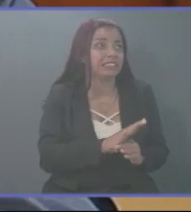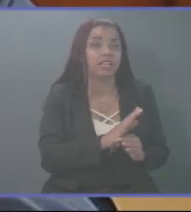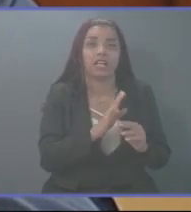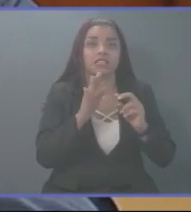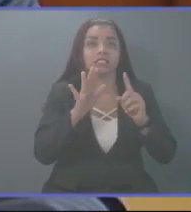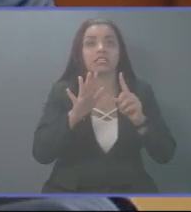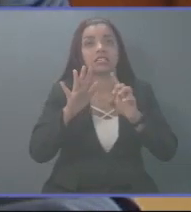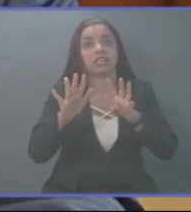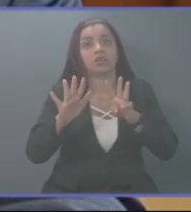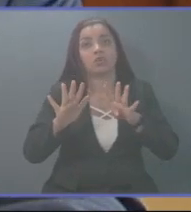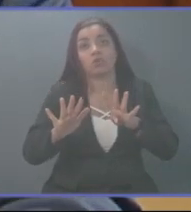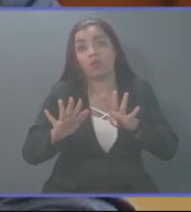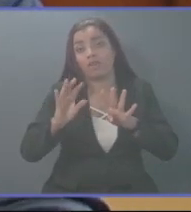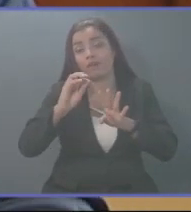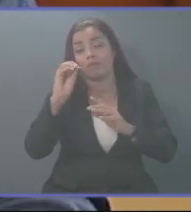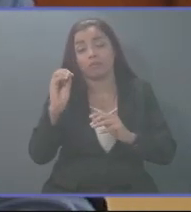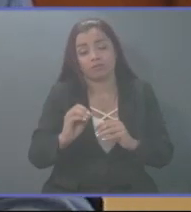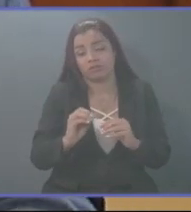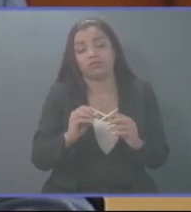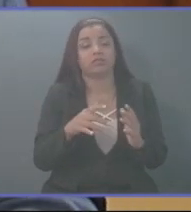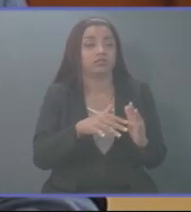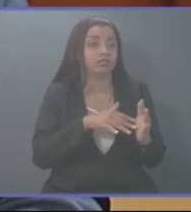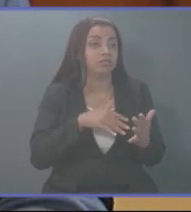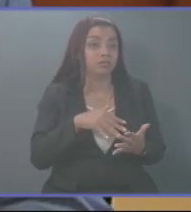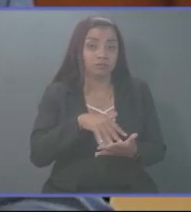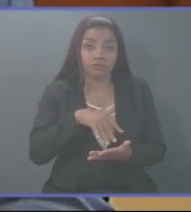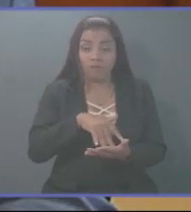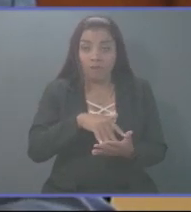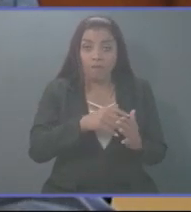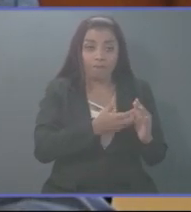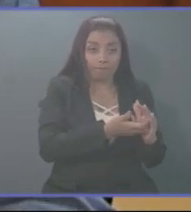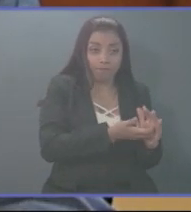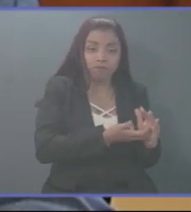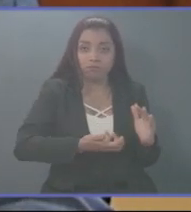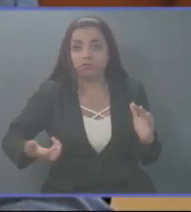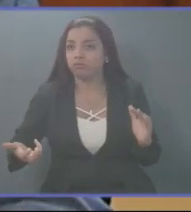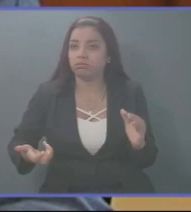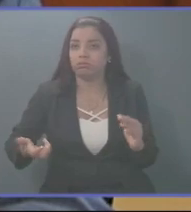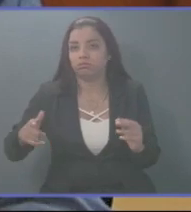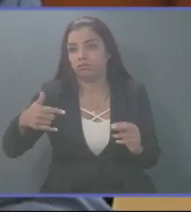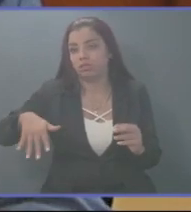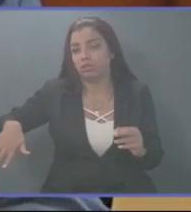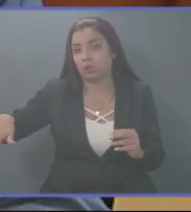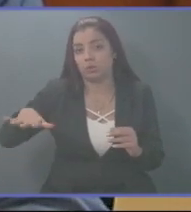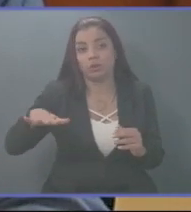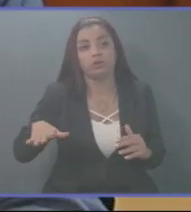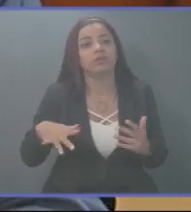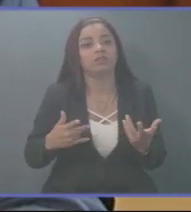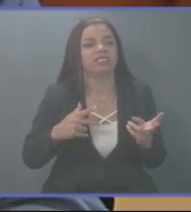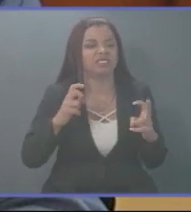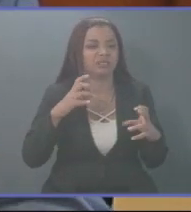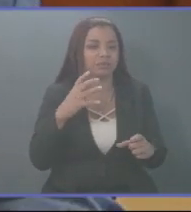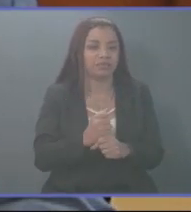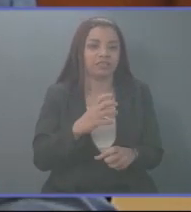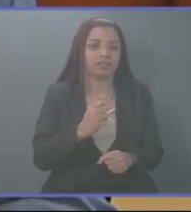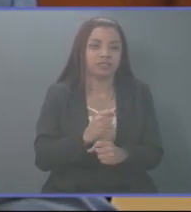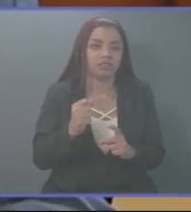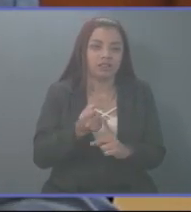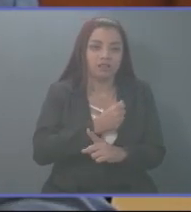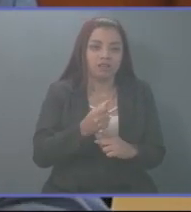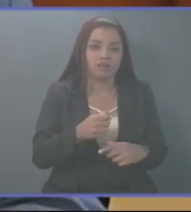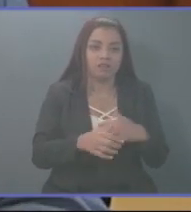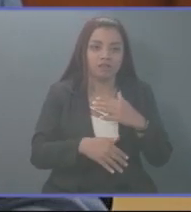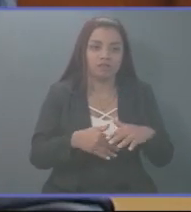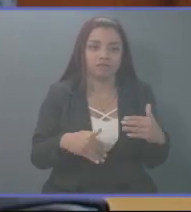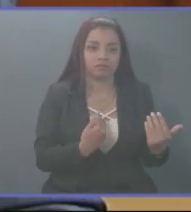69% de los casos. El perfil demográfico de la población desplazada internamente por violencia dentro de este